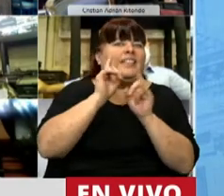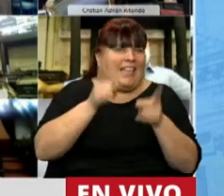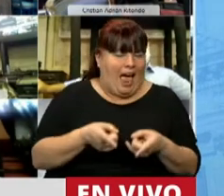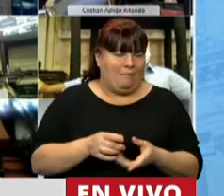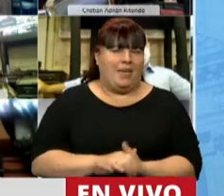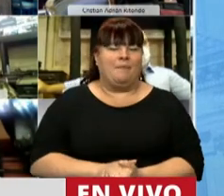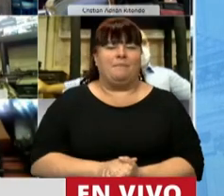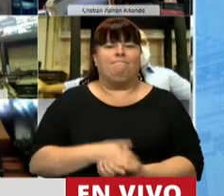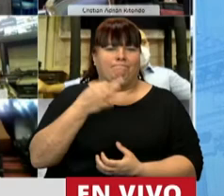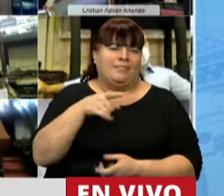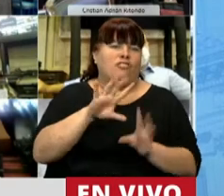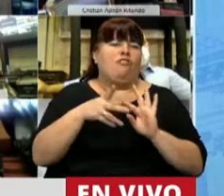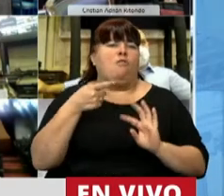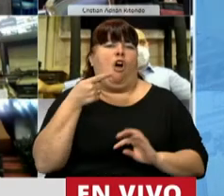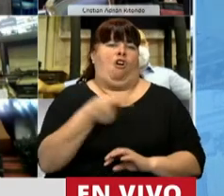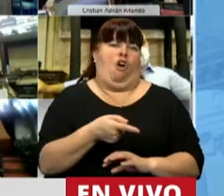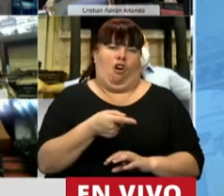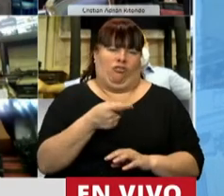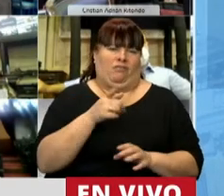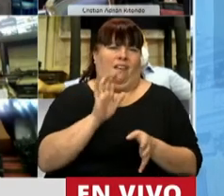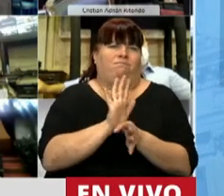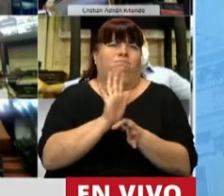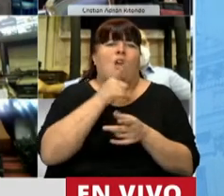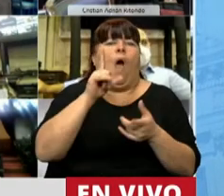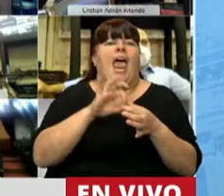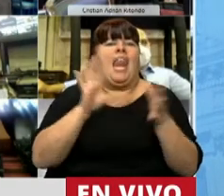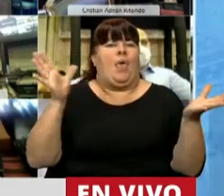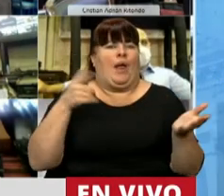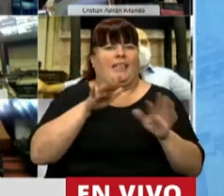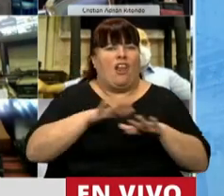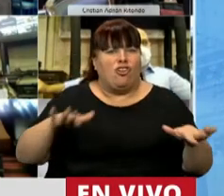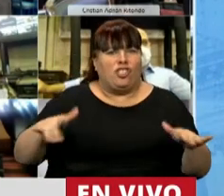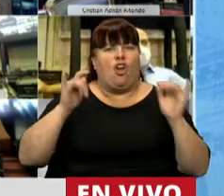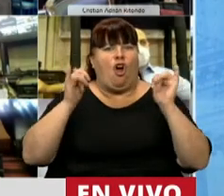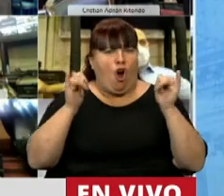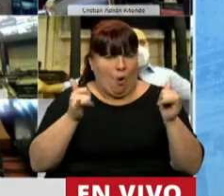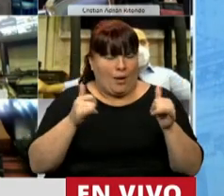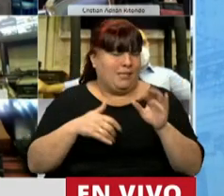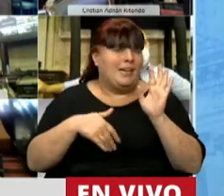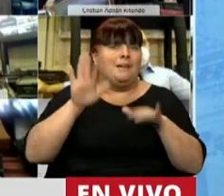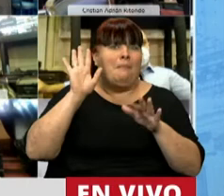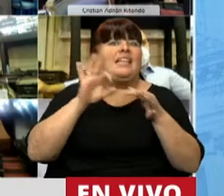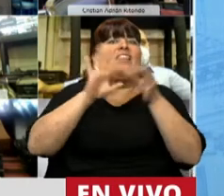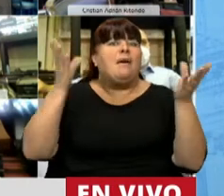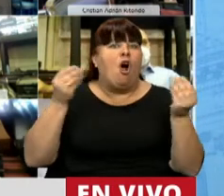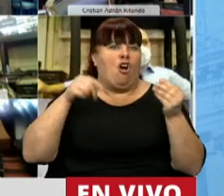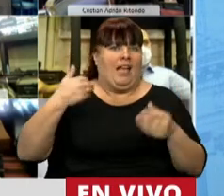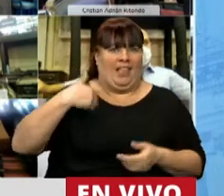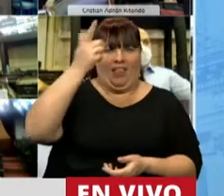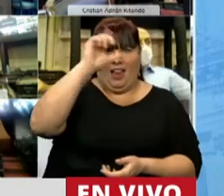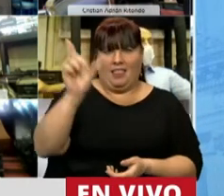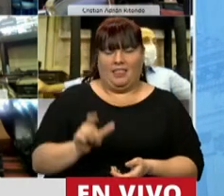que claramente atentan y menosprecian la libertad de niños y jóvenes y sobre todo la democracia de nuestro